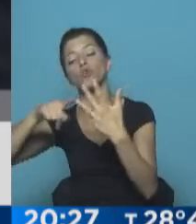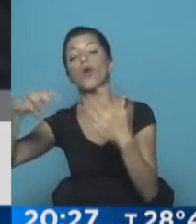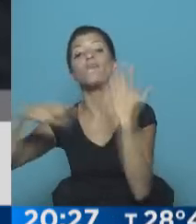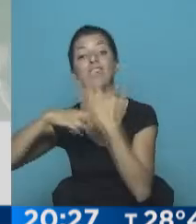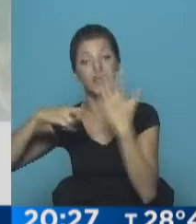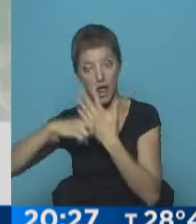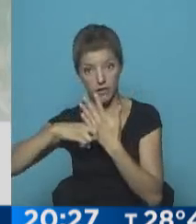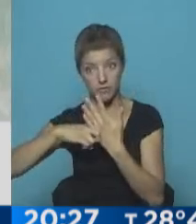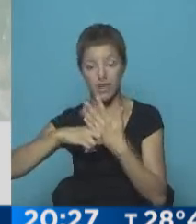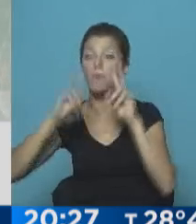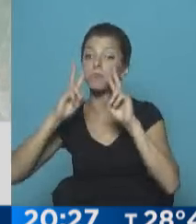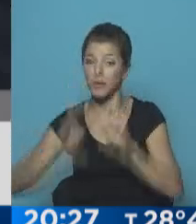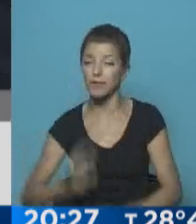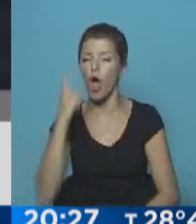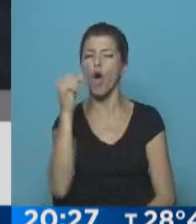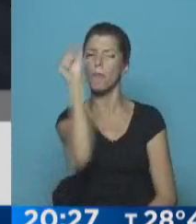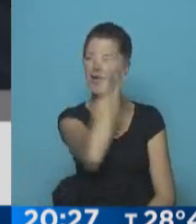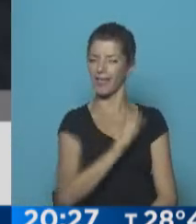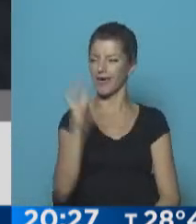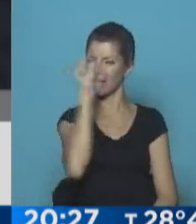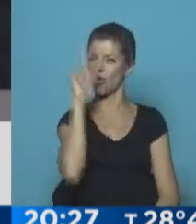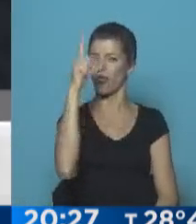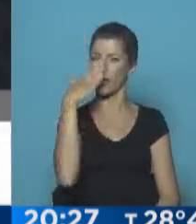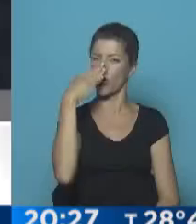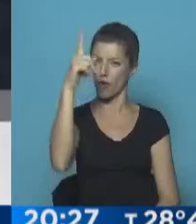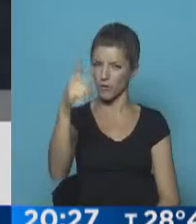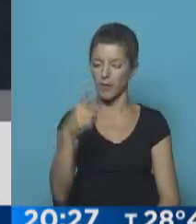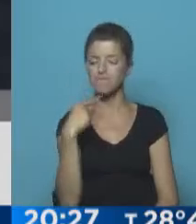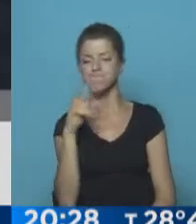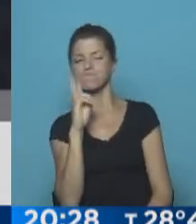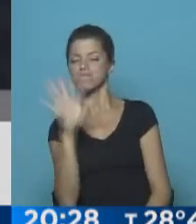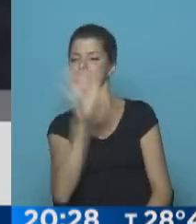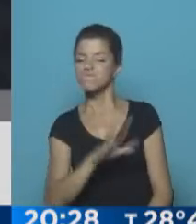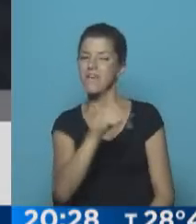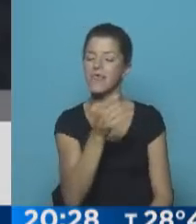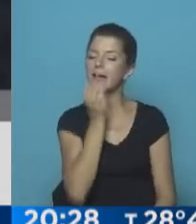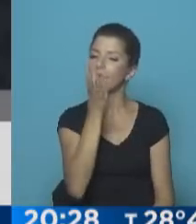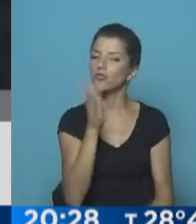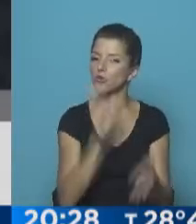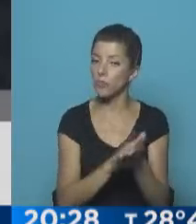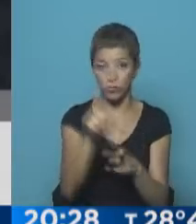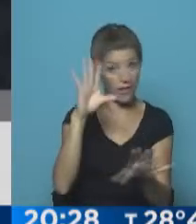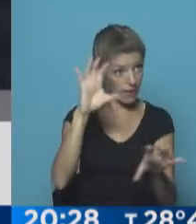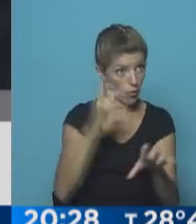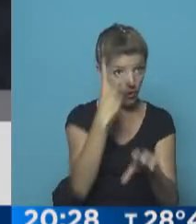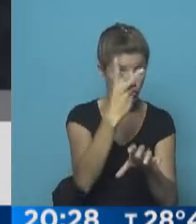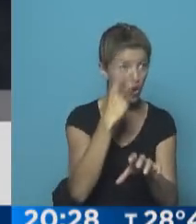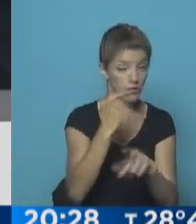investigando a este ingeniero cordobés que no le cierra la declaración. Recordemos, estuvo